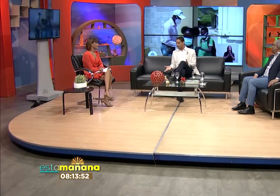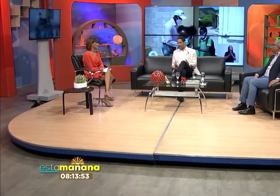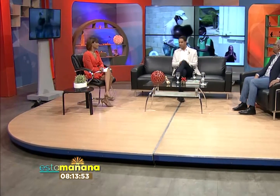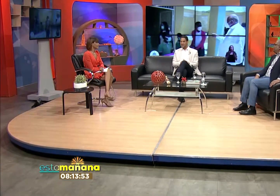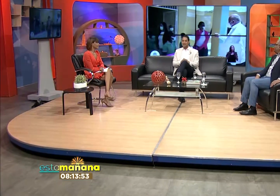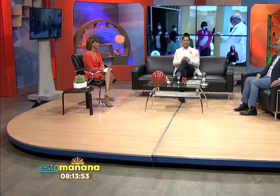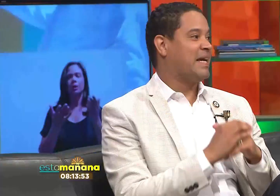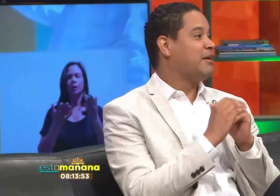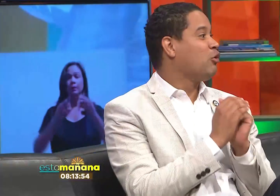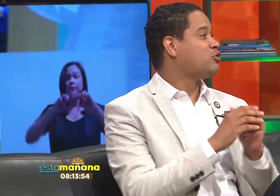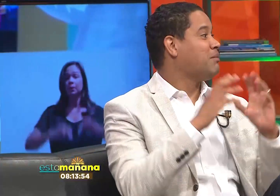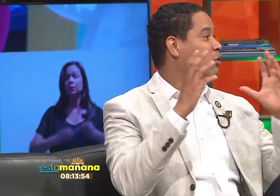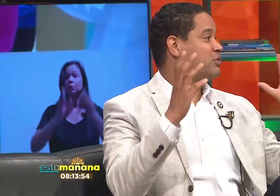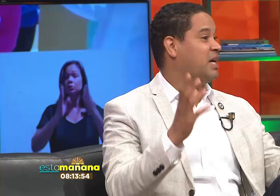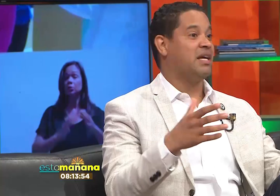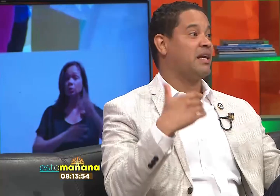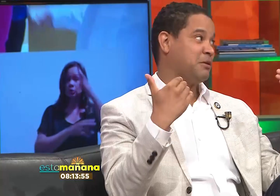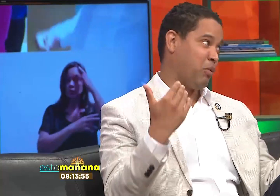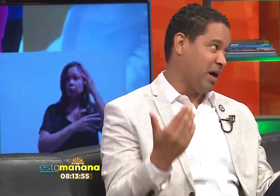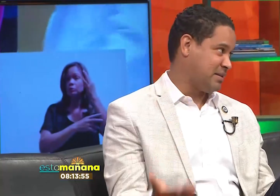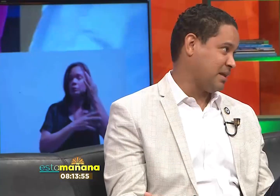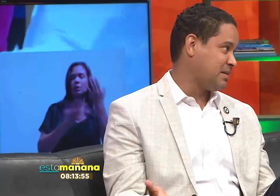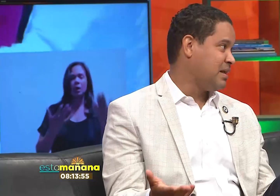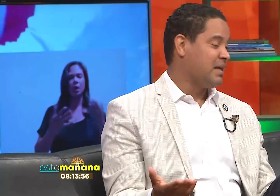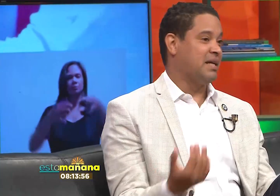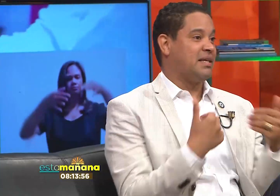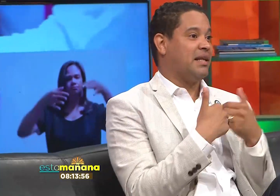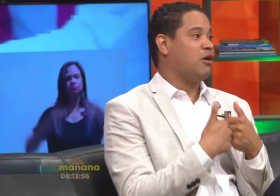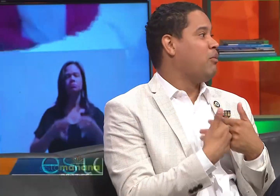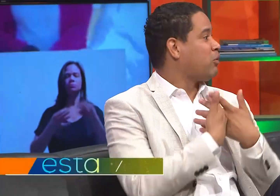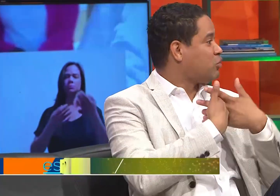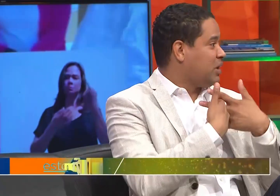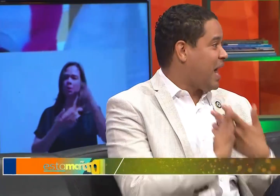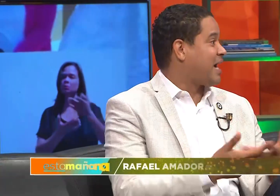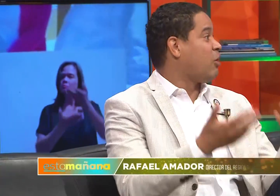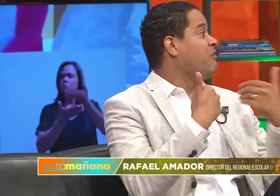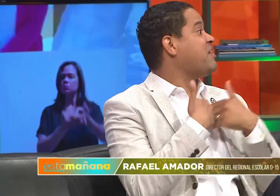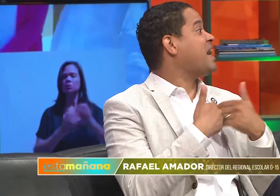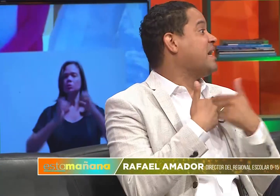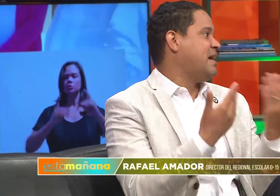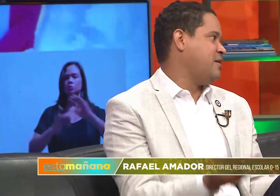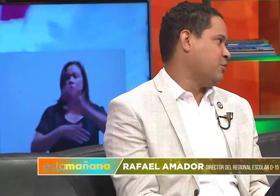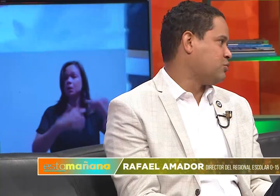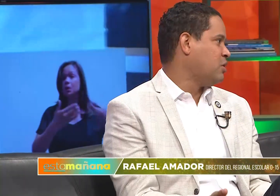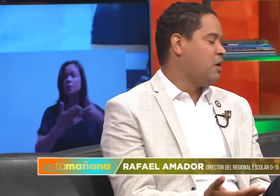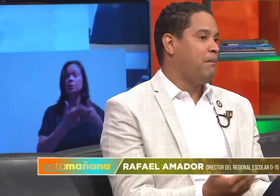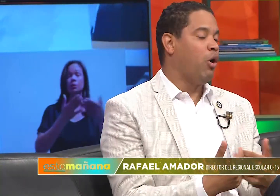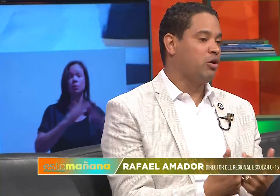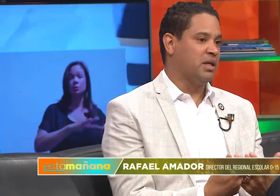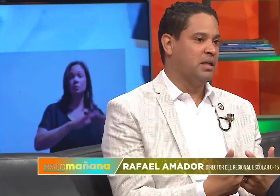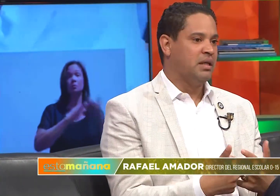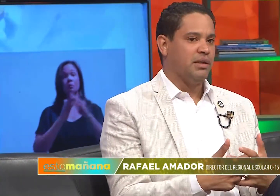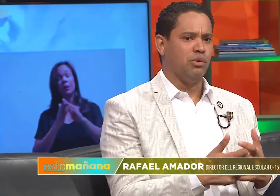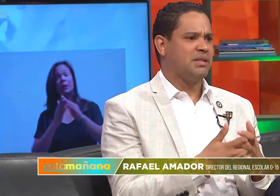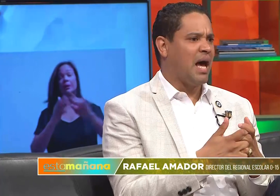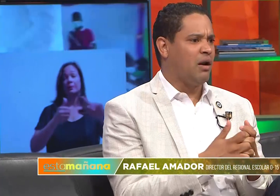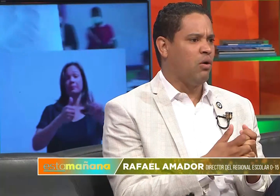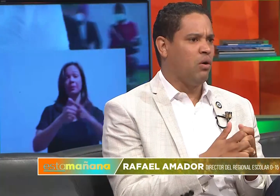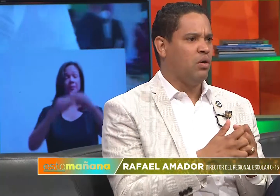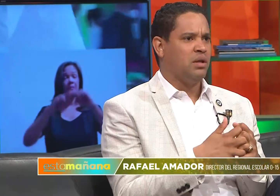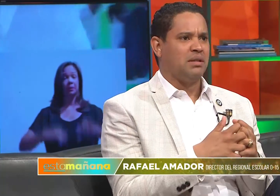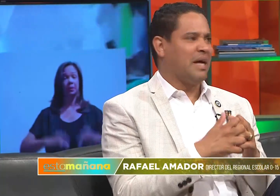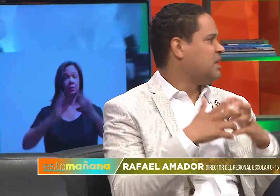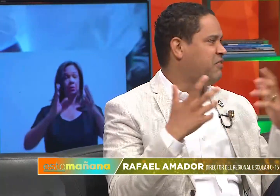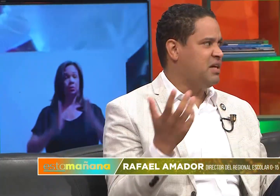viendo el programa, que no se embotellen respuestas, que se den oportunidad, que confíen en ellos, porque no es